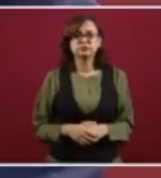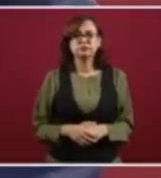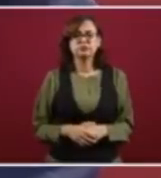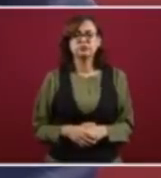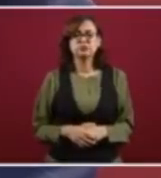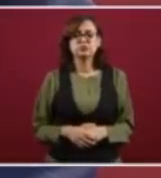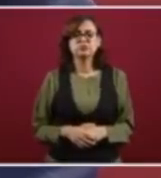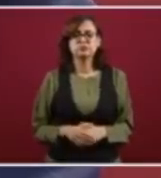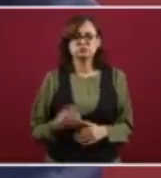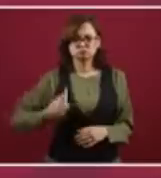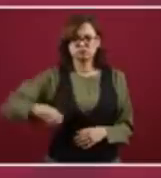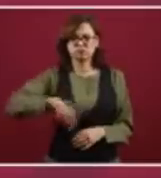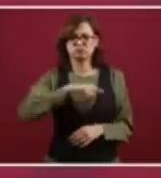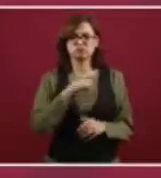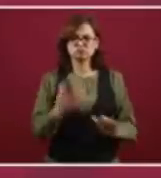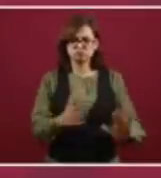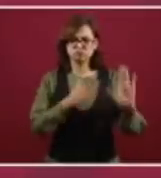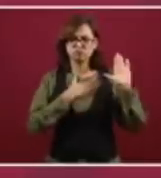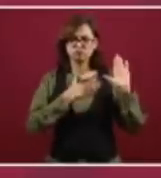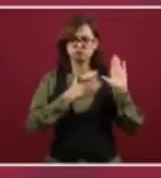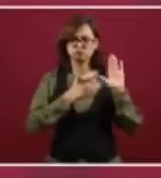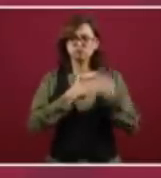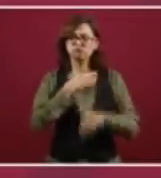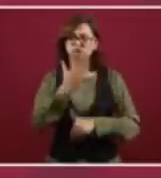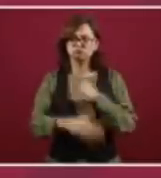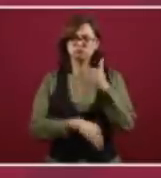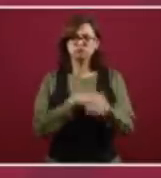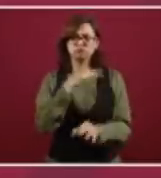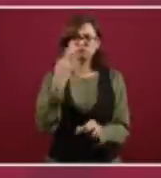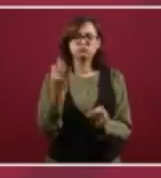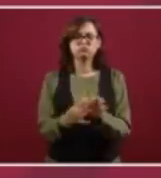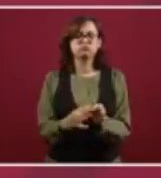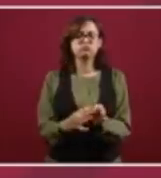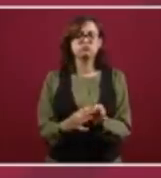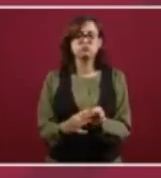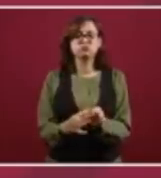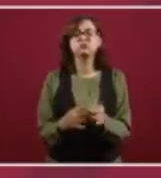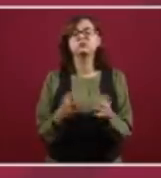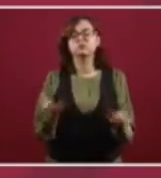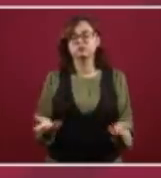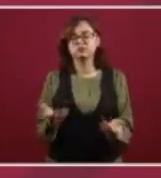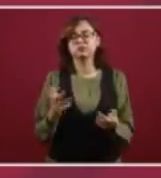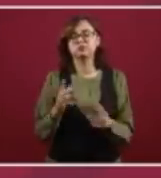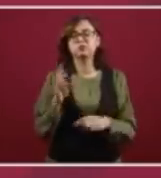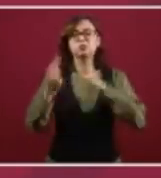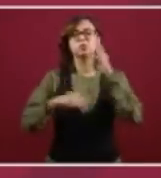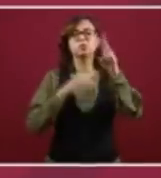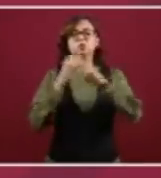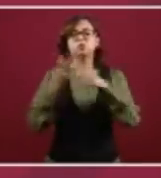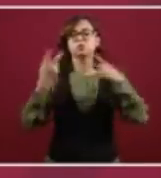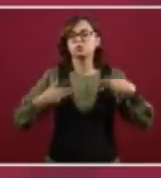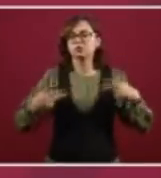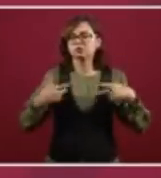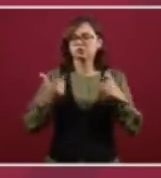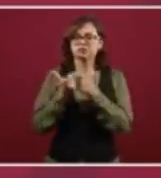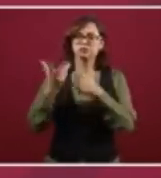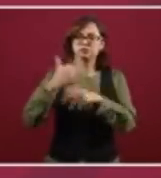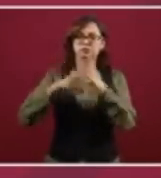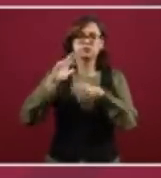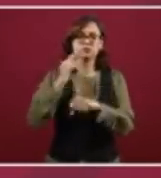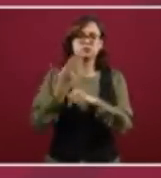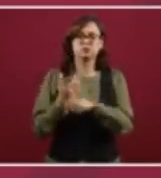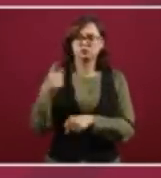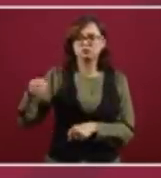ofrecemos se cumple. Entonces, todo esto lo saben los financieros, hay confianza en